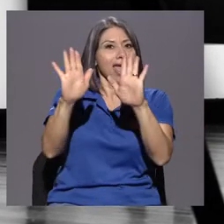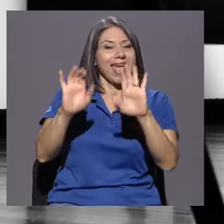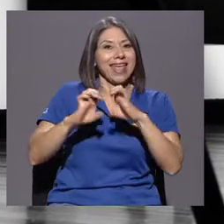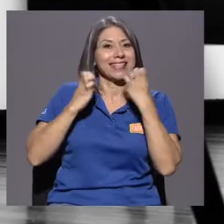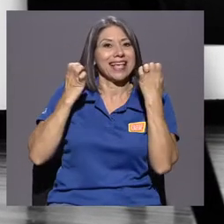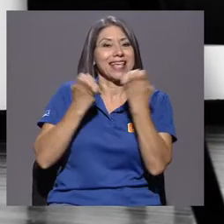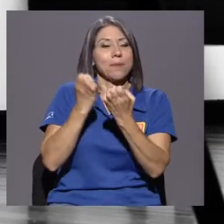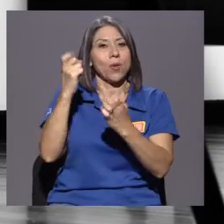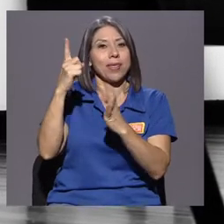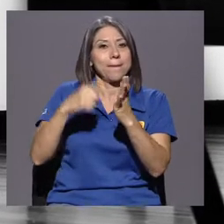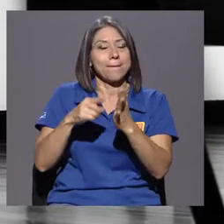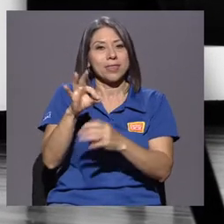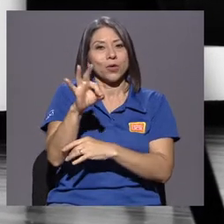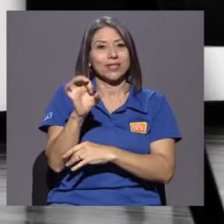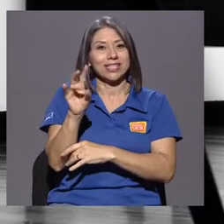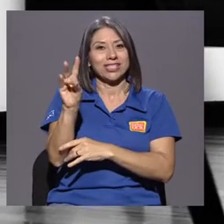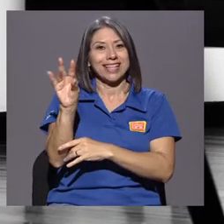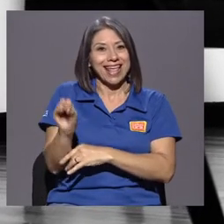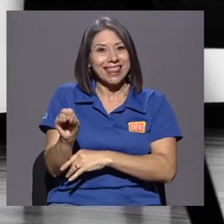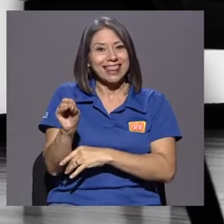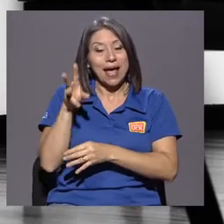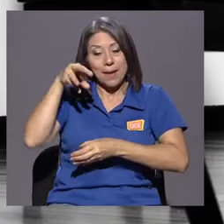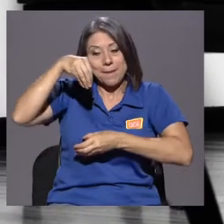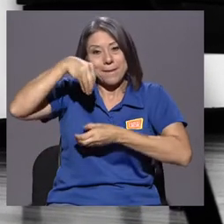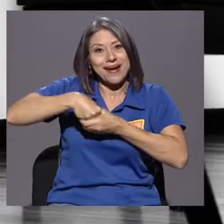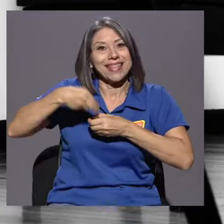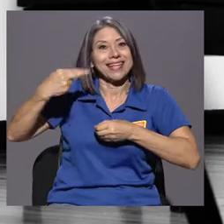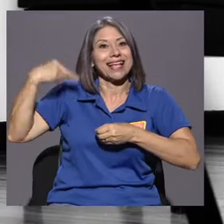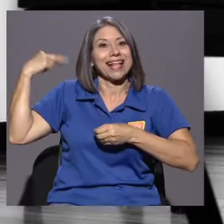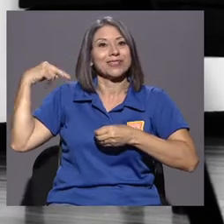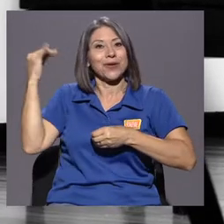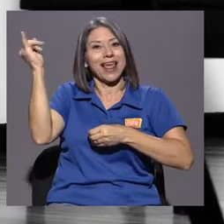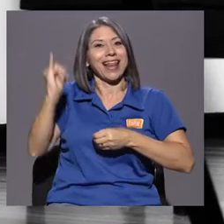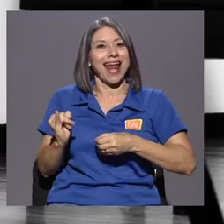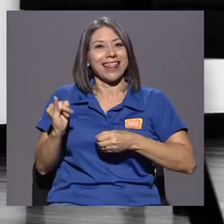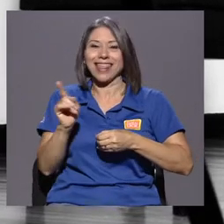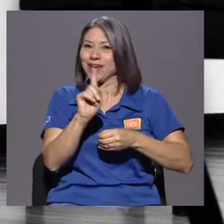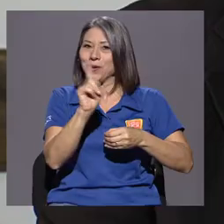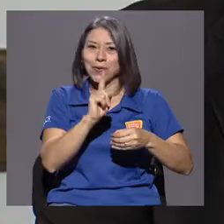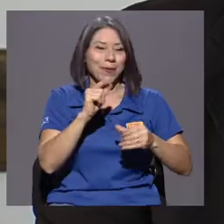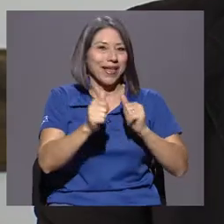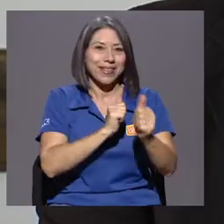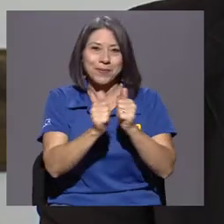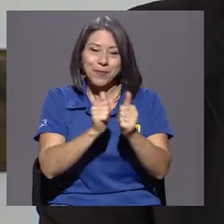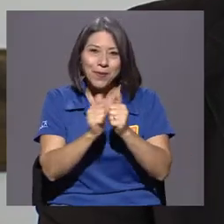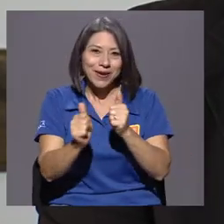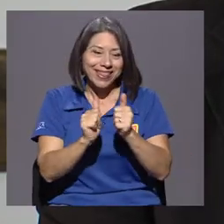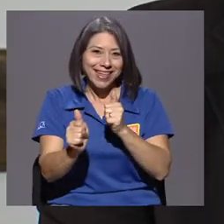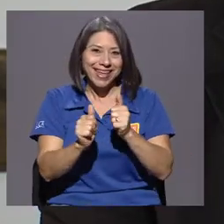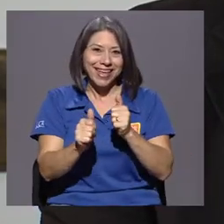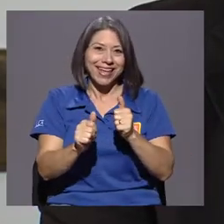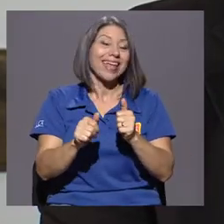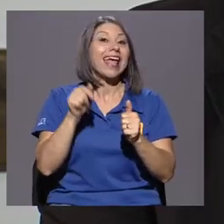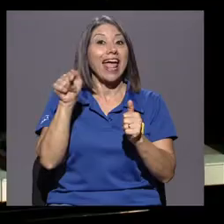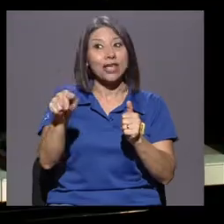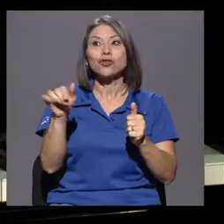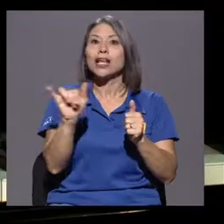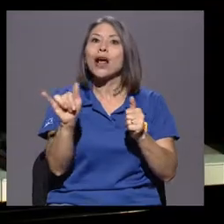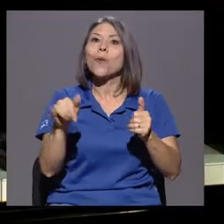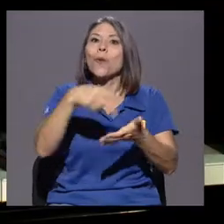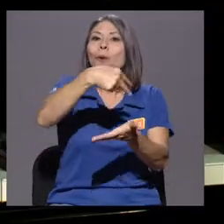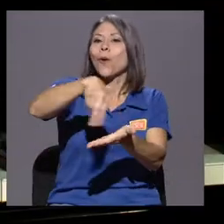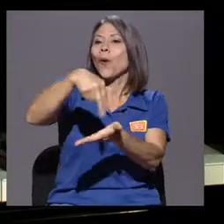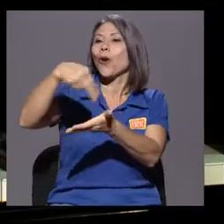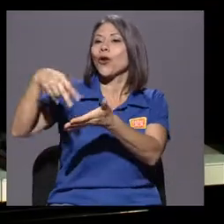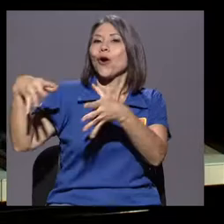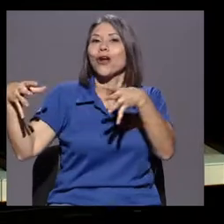70 pertenece más a la historia del arte que a la historia del deporte eran folio eran coreógrafos eran bailarines